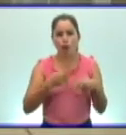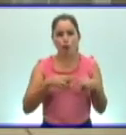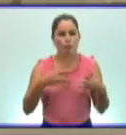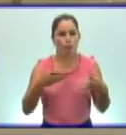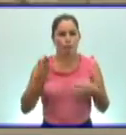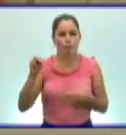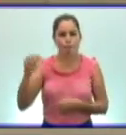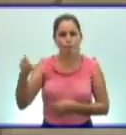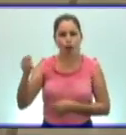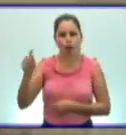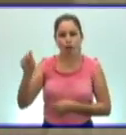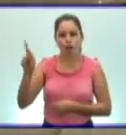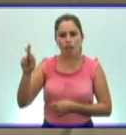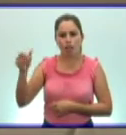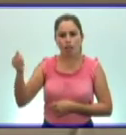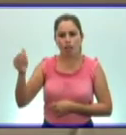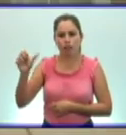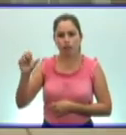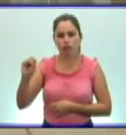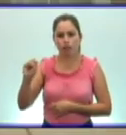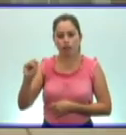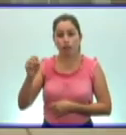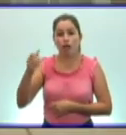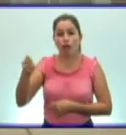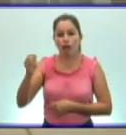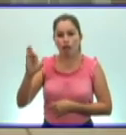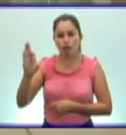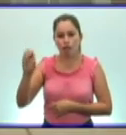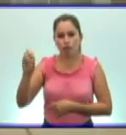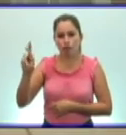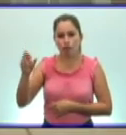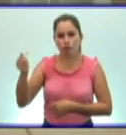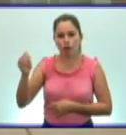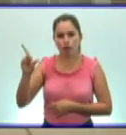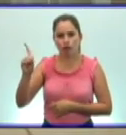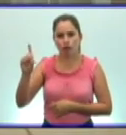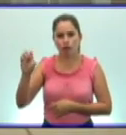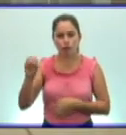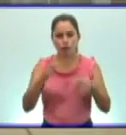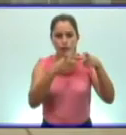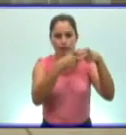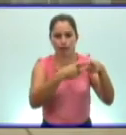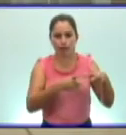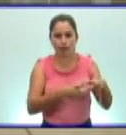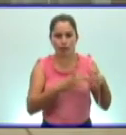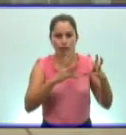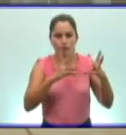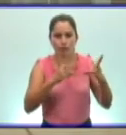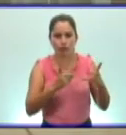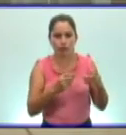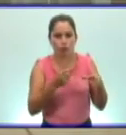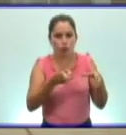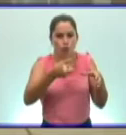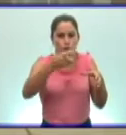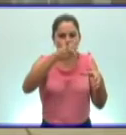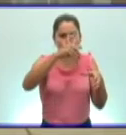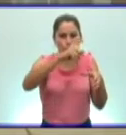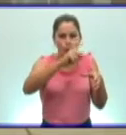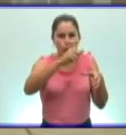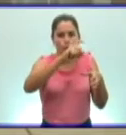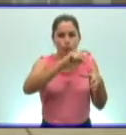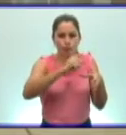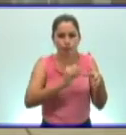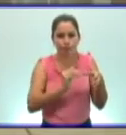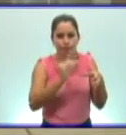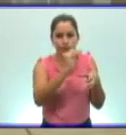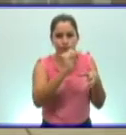que es un recipiente de medición que se gradúa lleno o llenándose. Vamos